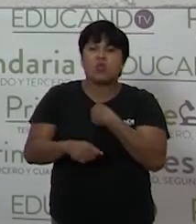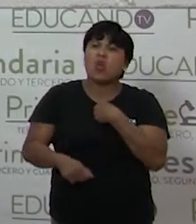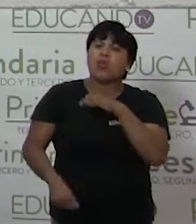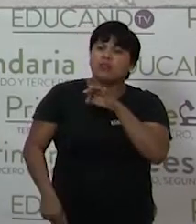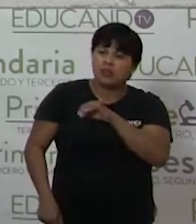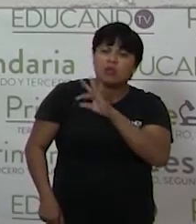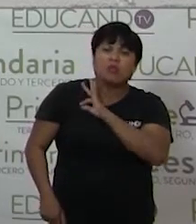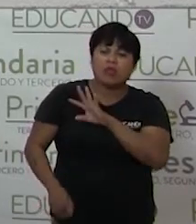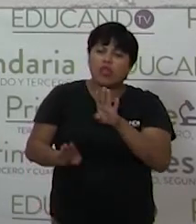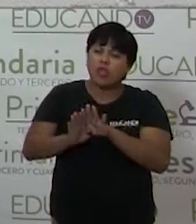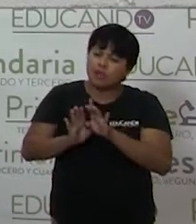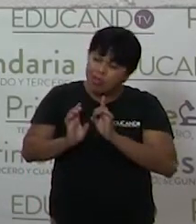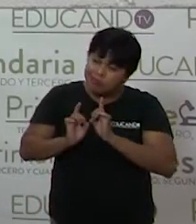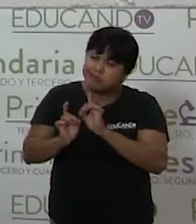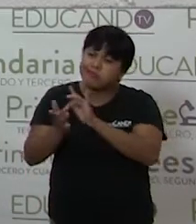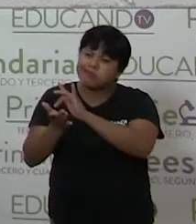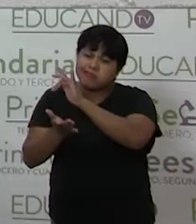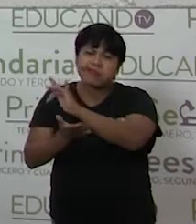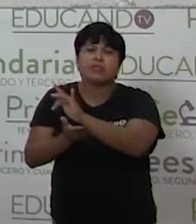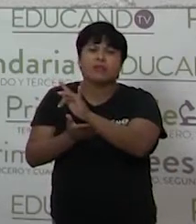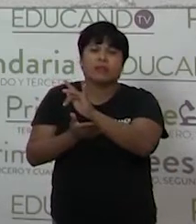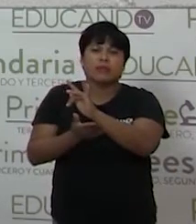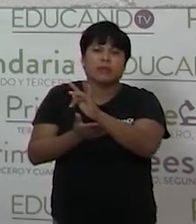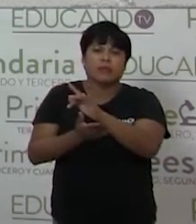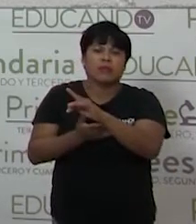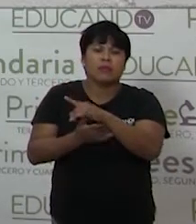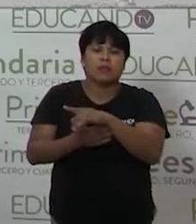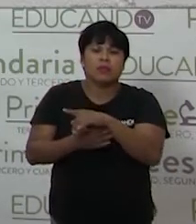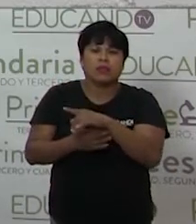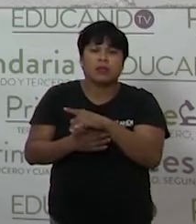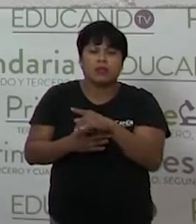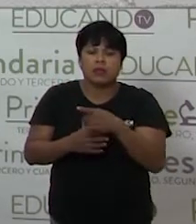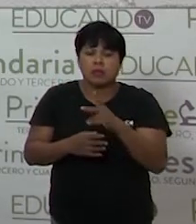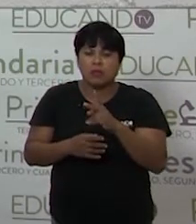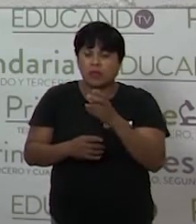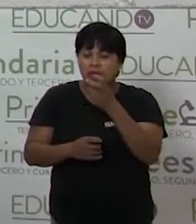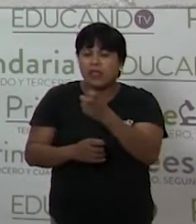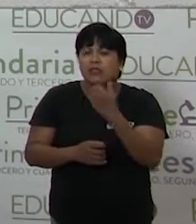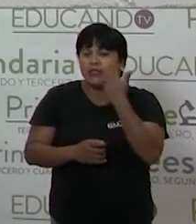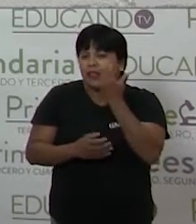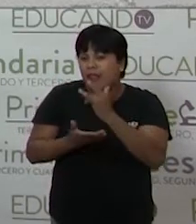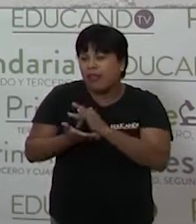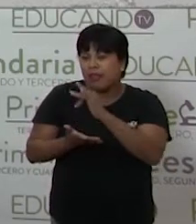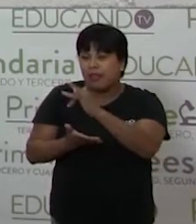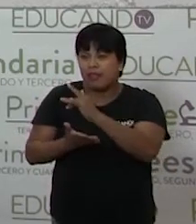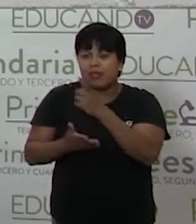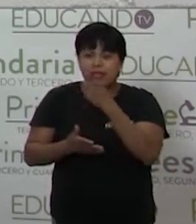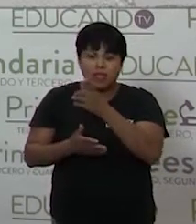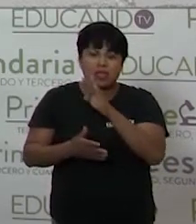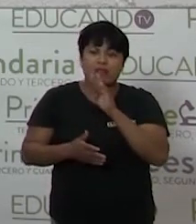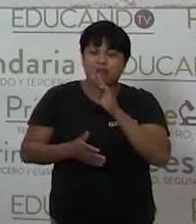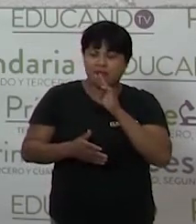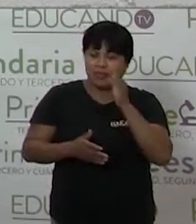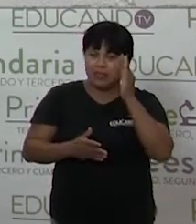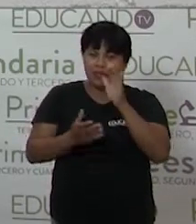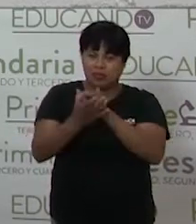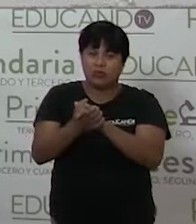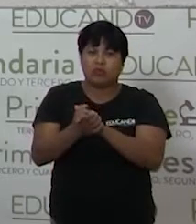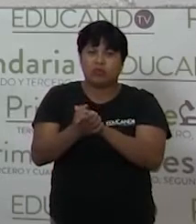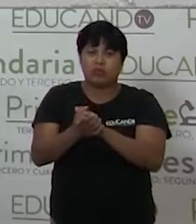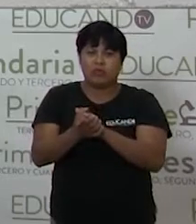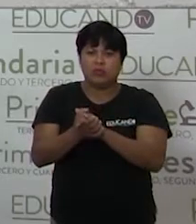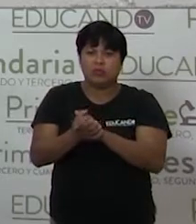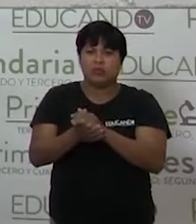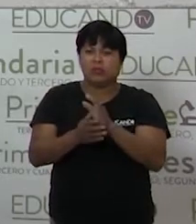podría agradecérselo se me ocurre una idea dijo la mujer